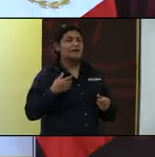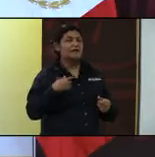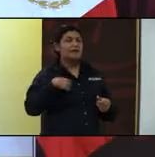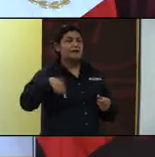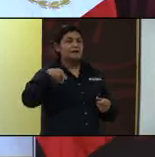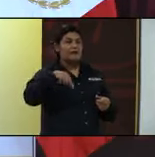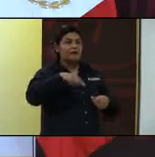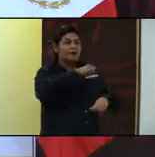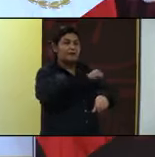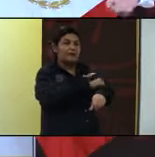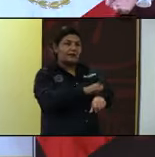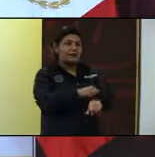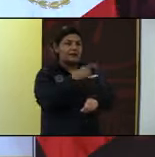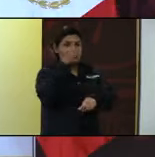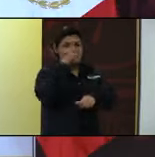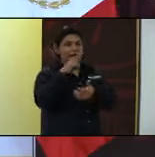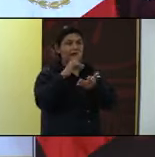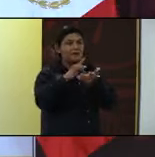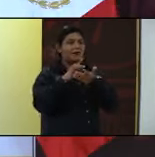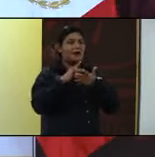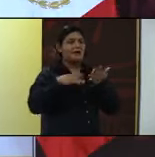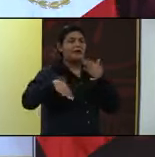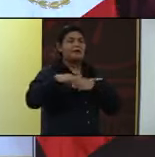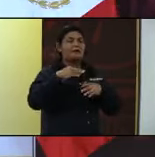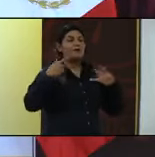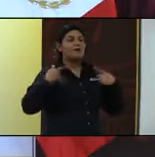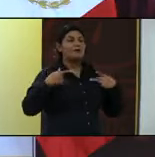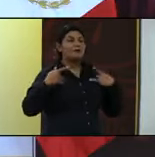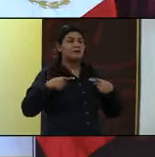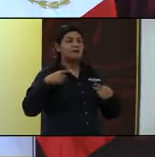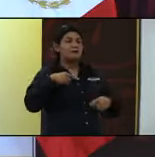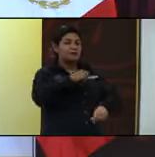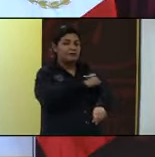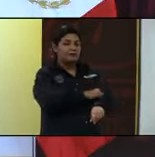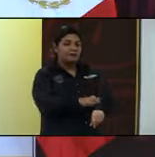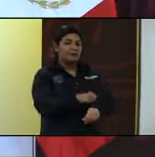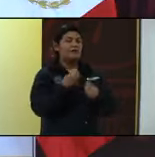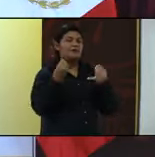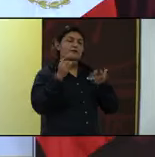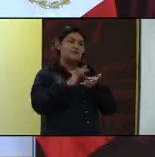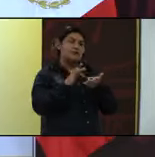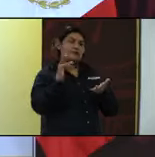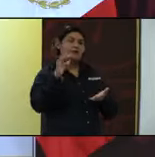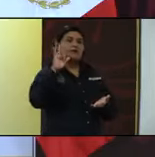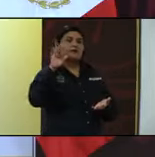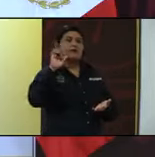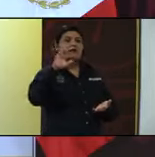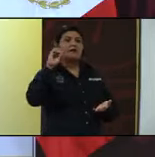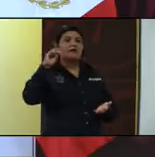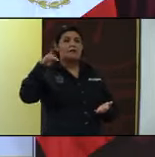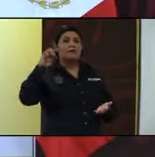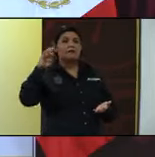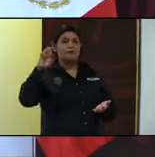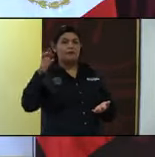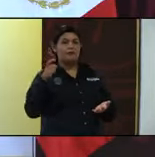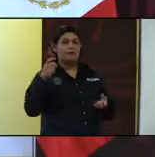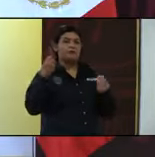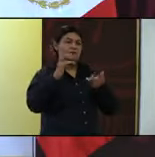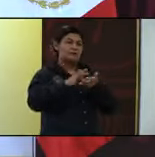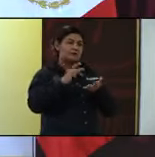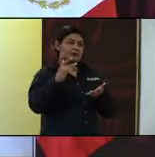aquí en Altamira para que apoyen a toda la sociedad altamirense. Muchas gracias a Ferromex por esta aportación para nuestro